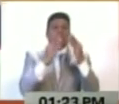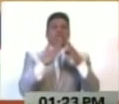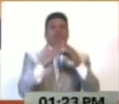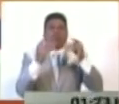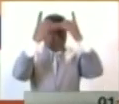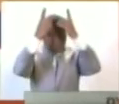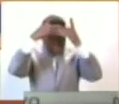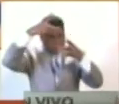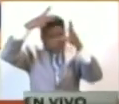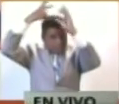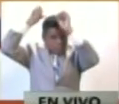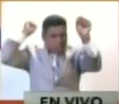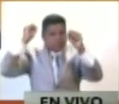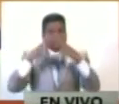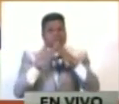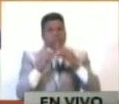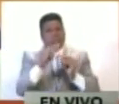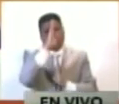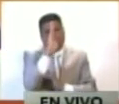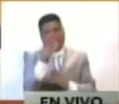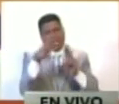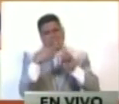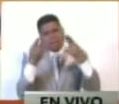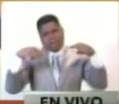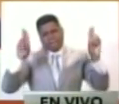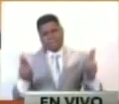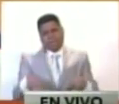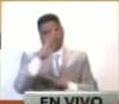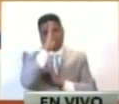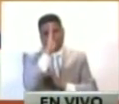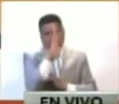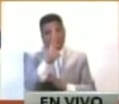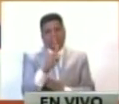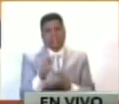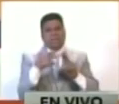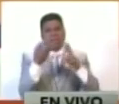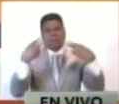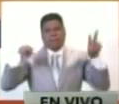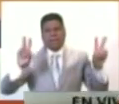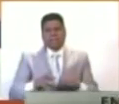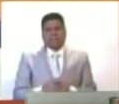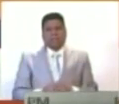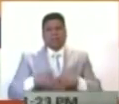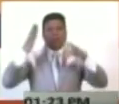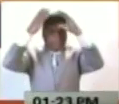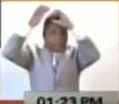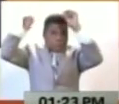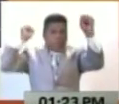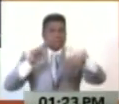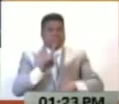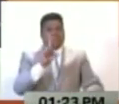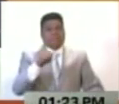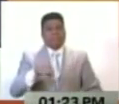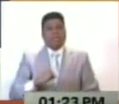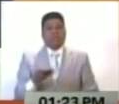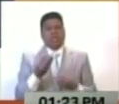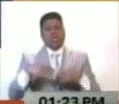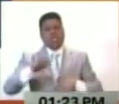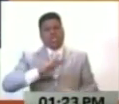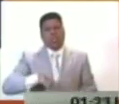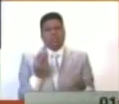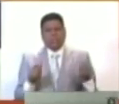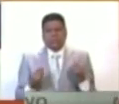por la paz, dirigida hacia la paz, dirigida a garantizar la paz. Y es una diplomacia también donde se conjuga lo mejor